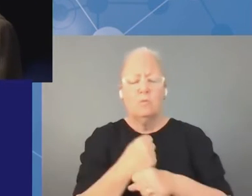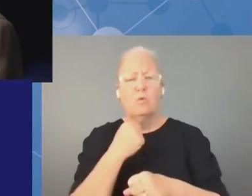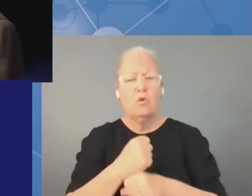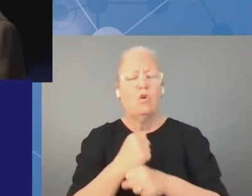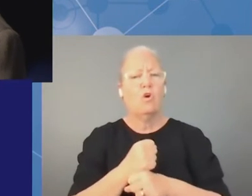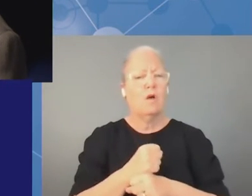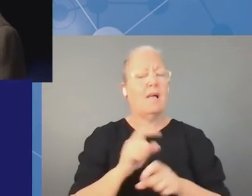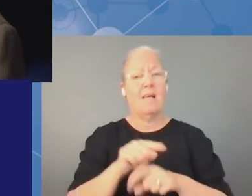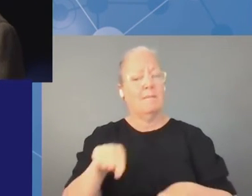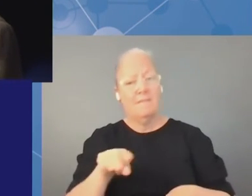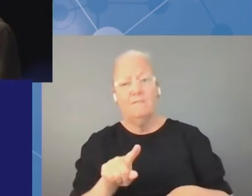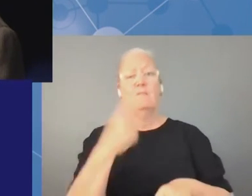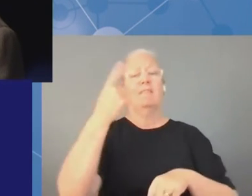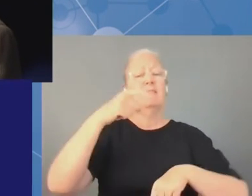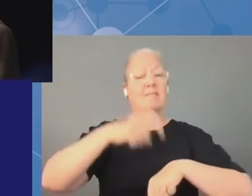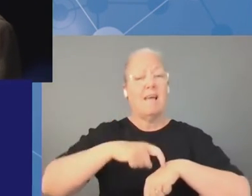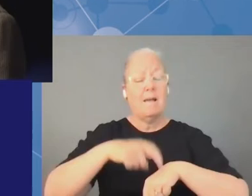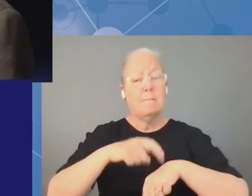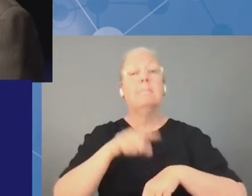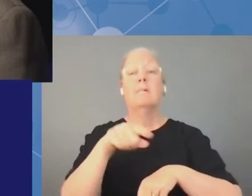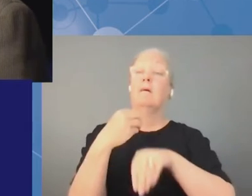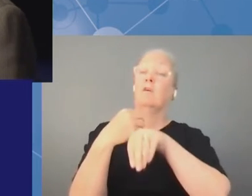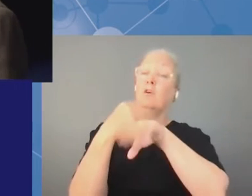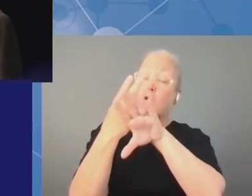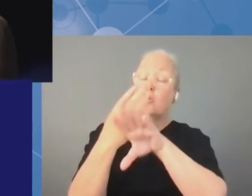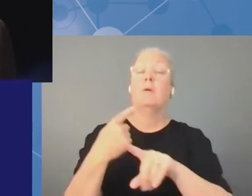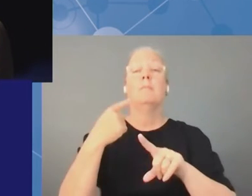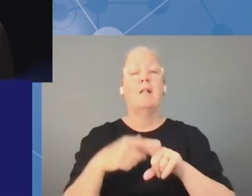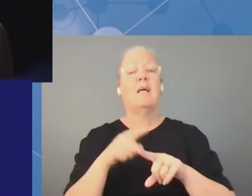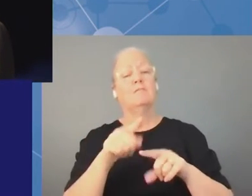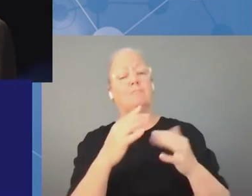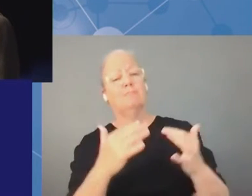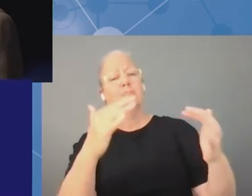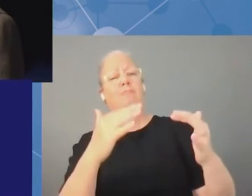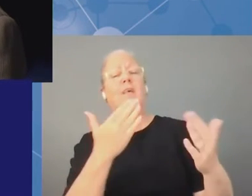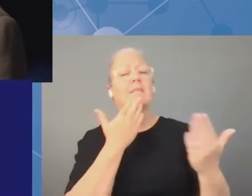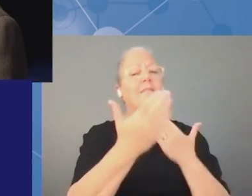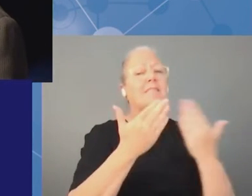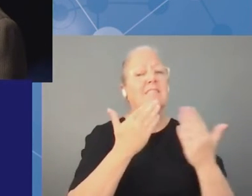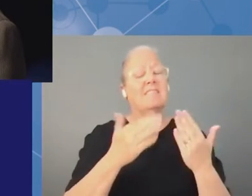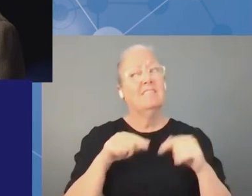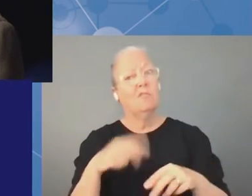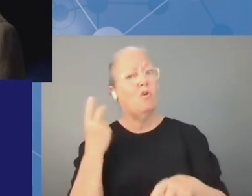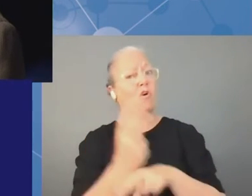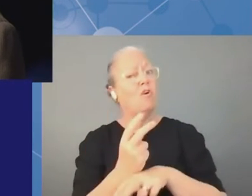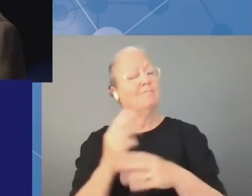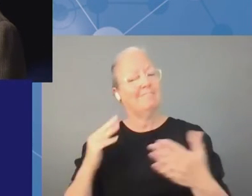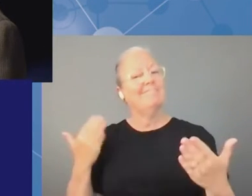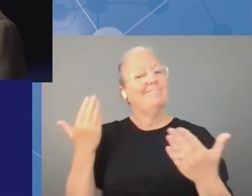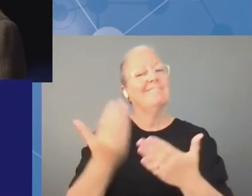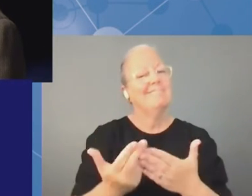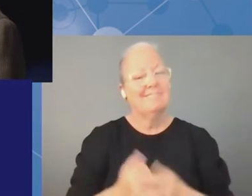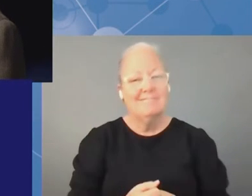felicitar al grupo MAC. Felicito también al anfitrión de este